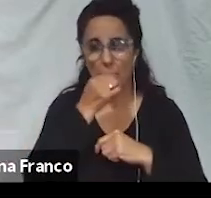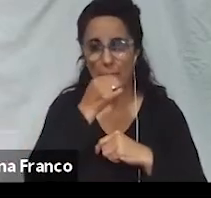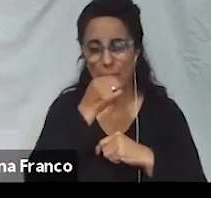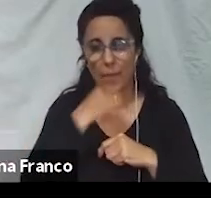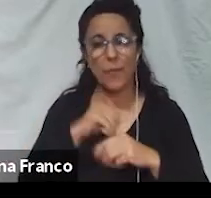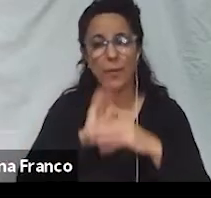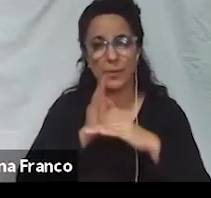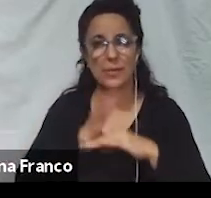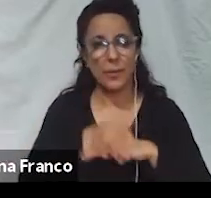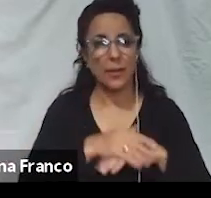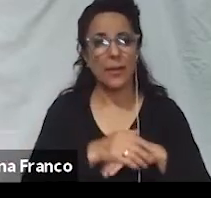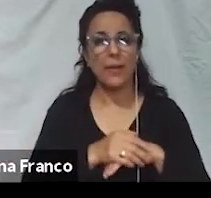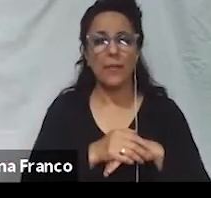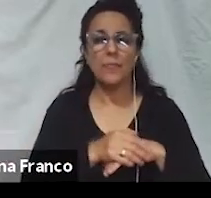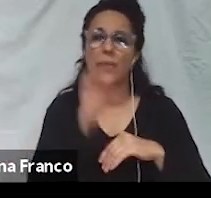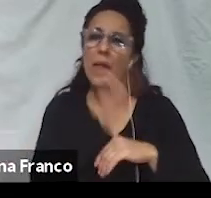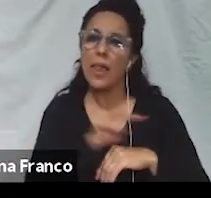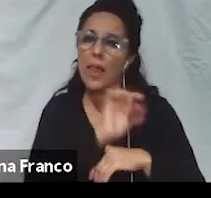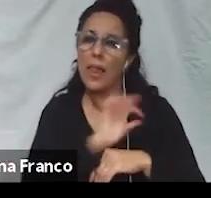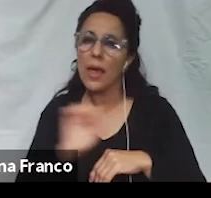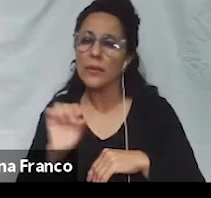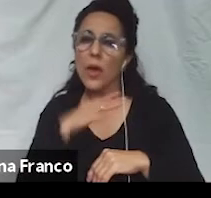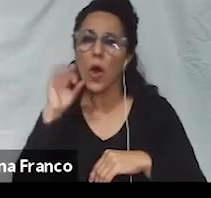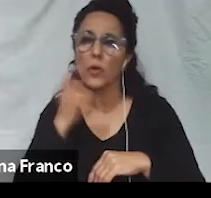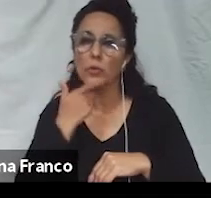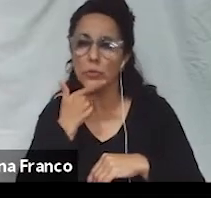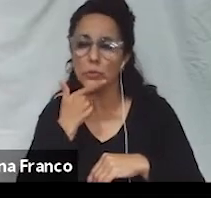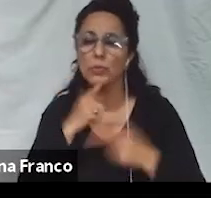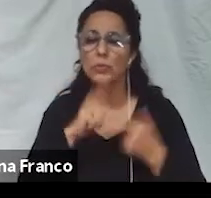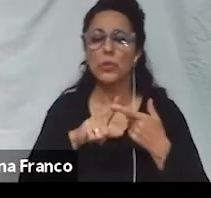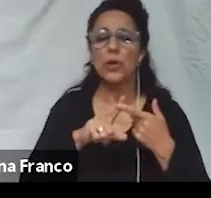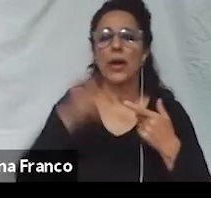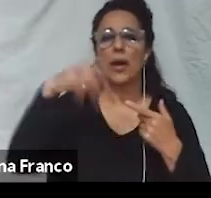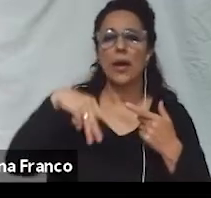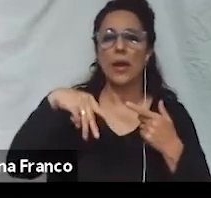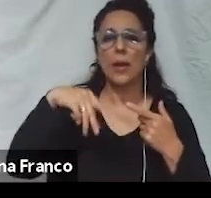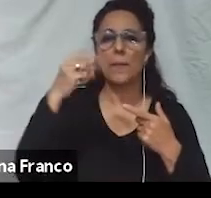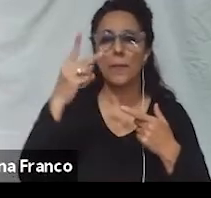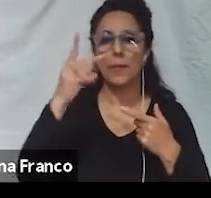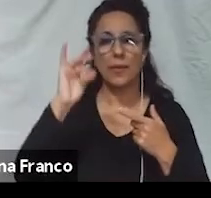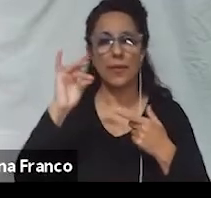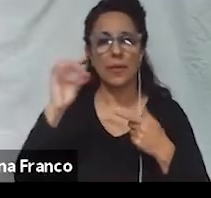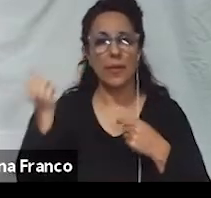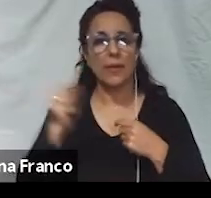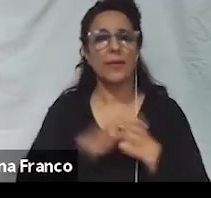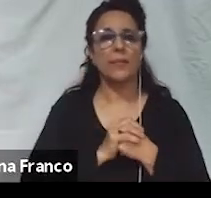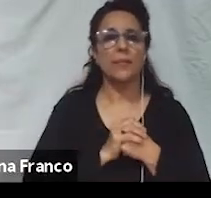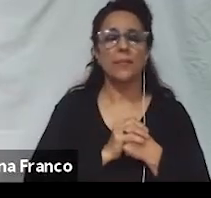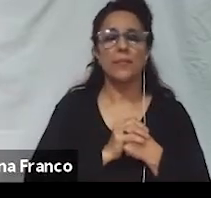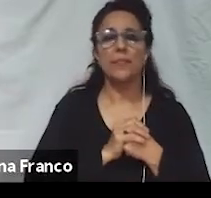de accesibilidad. Tenemos lectores de pantalla como JAWS, NVDA, que es un